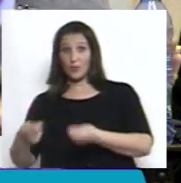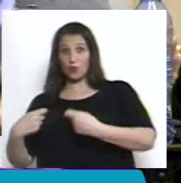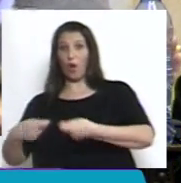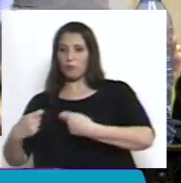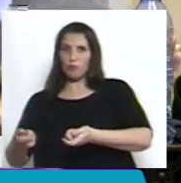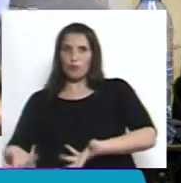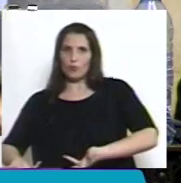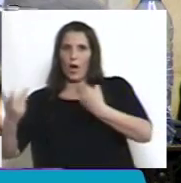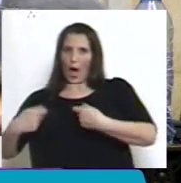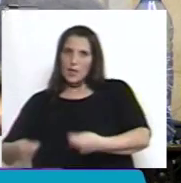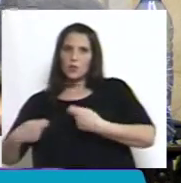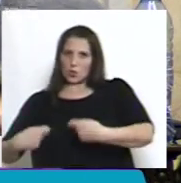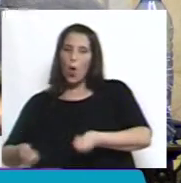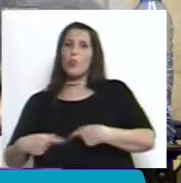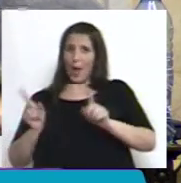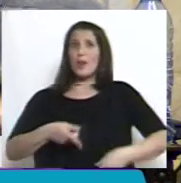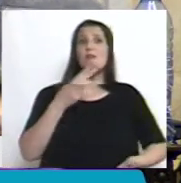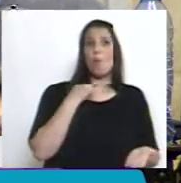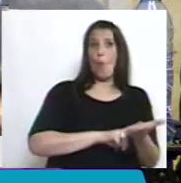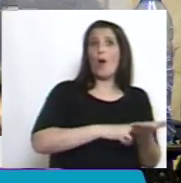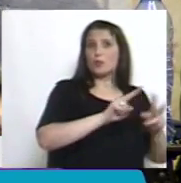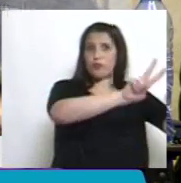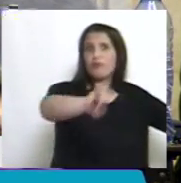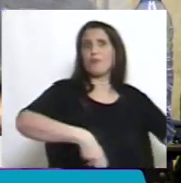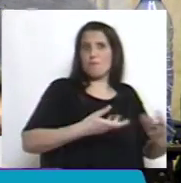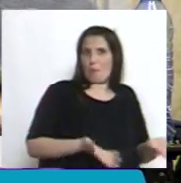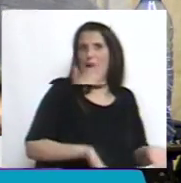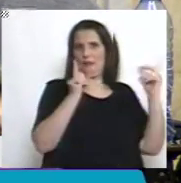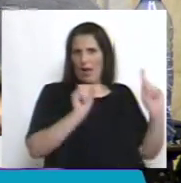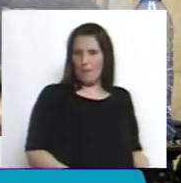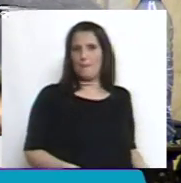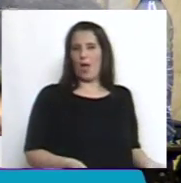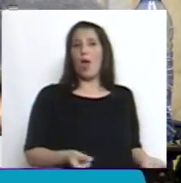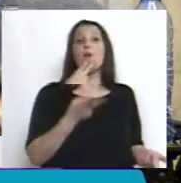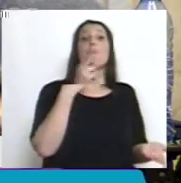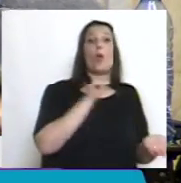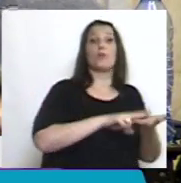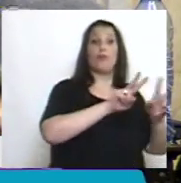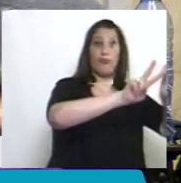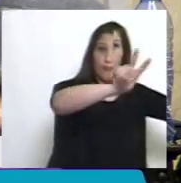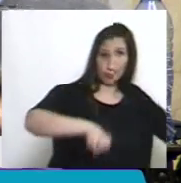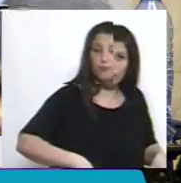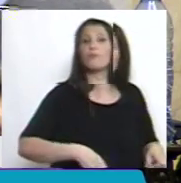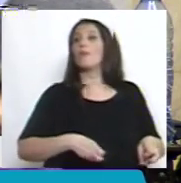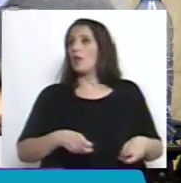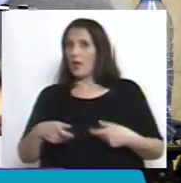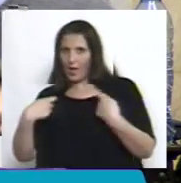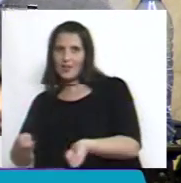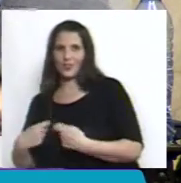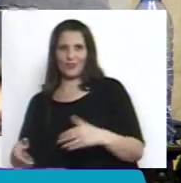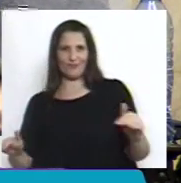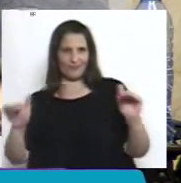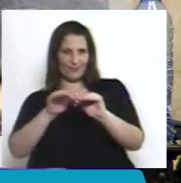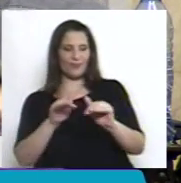la necesidad de aumentar la presión tributaria. Y la verdad que es sorprendente el aumento en la presión tributaria en los últimos